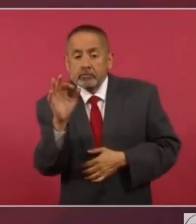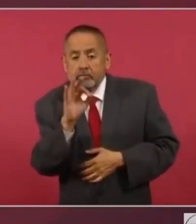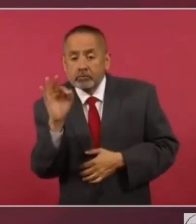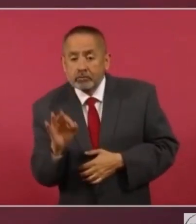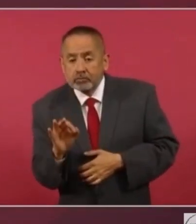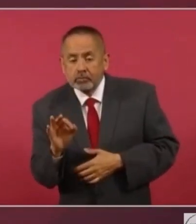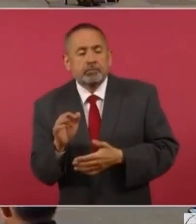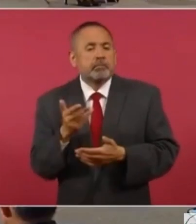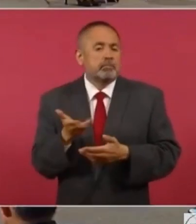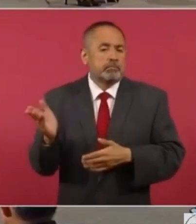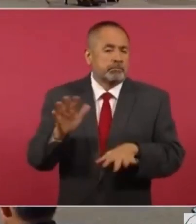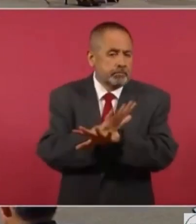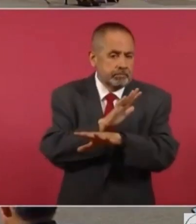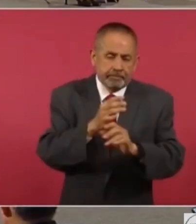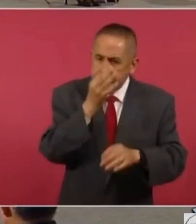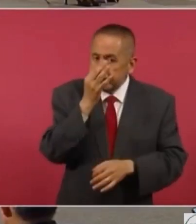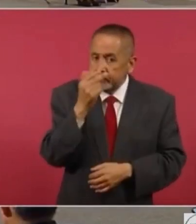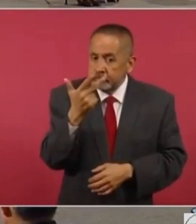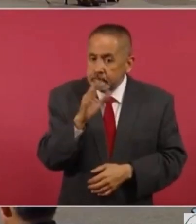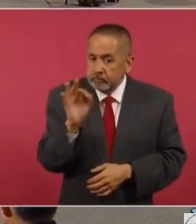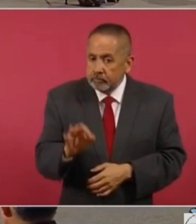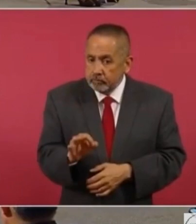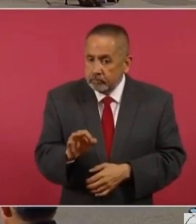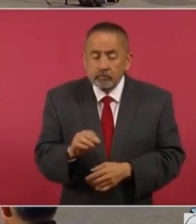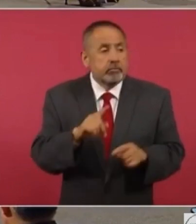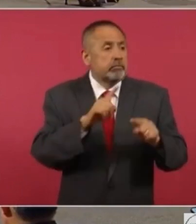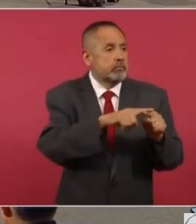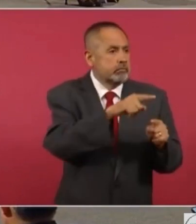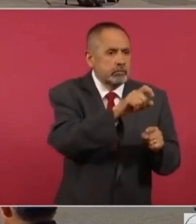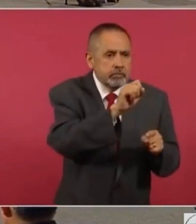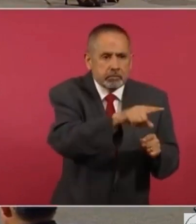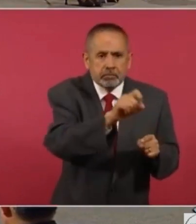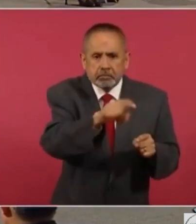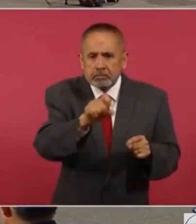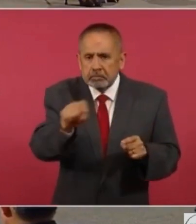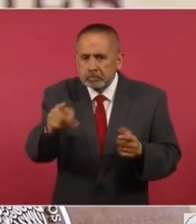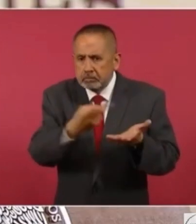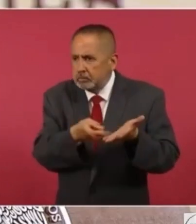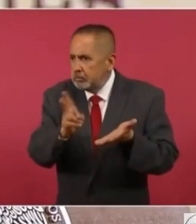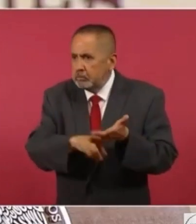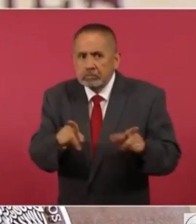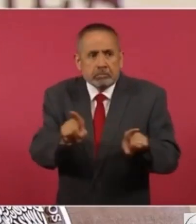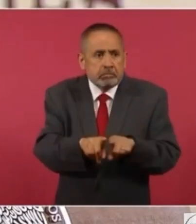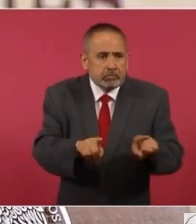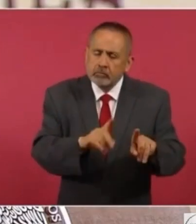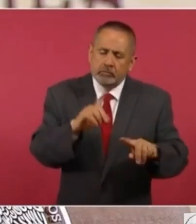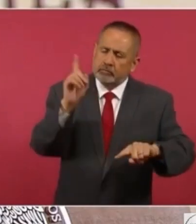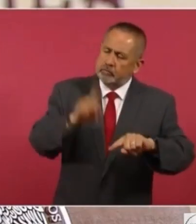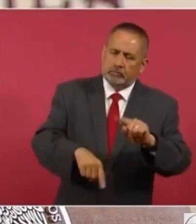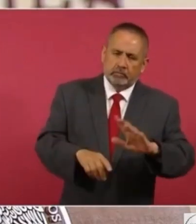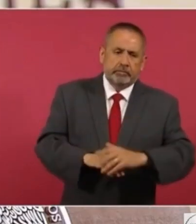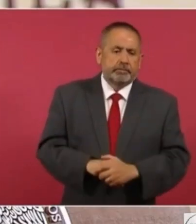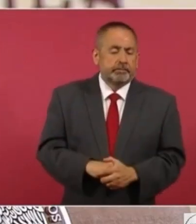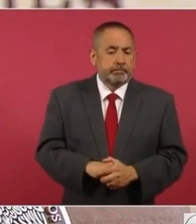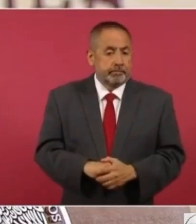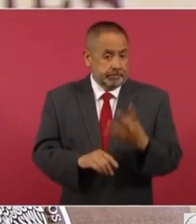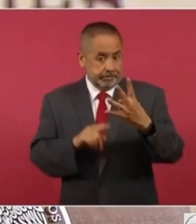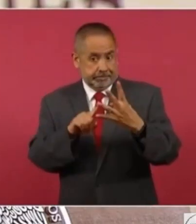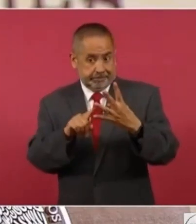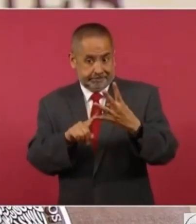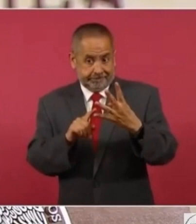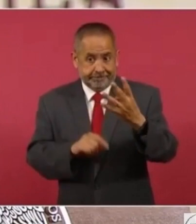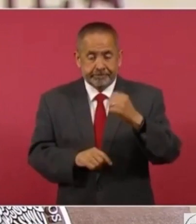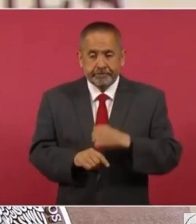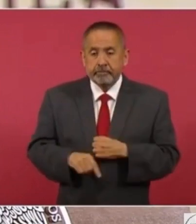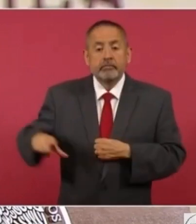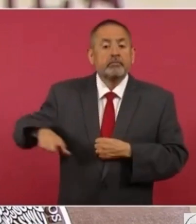puestos, los que están duplicados. 4. El gobierno meterá mano al padrón electoral sobre